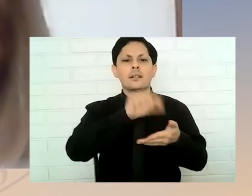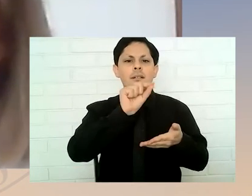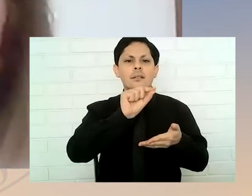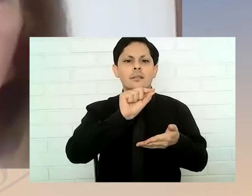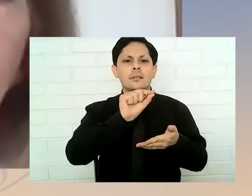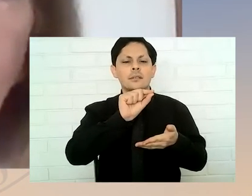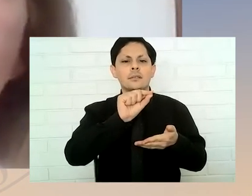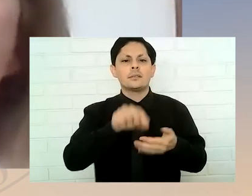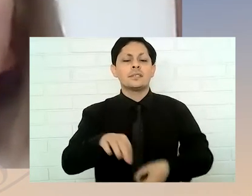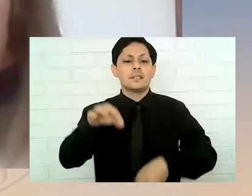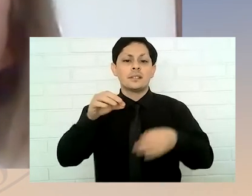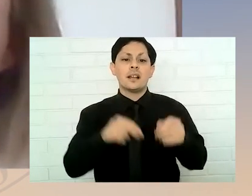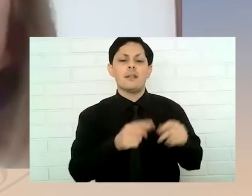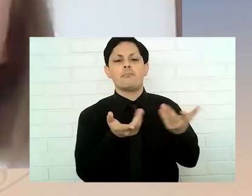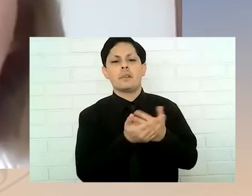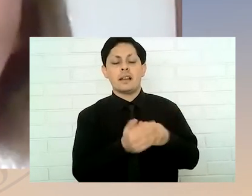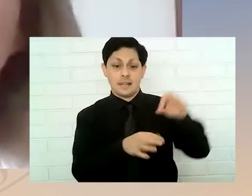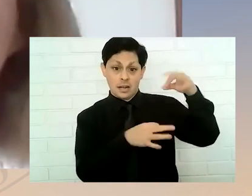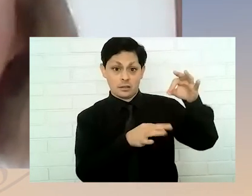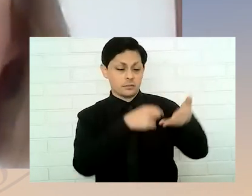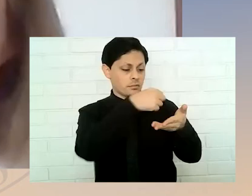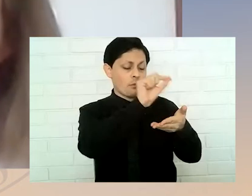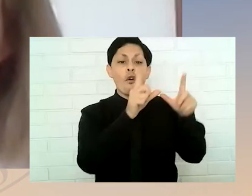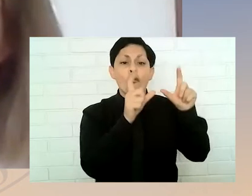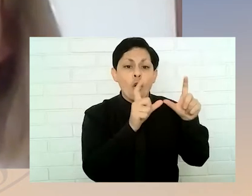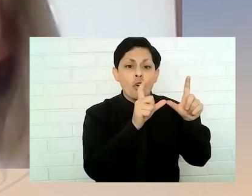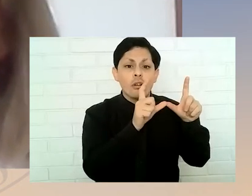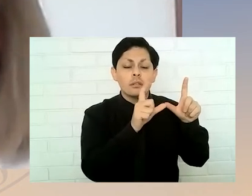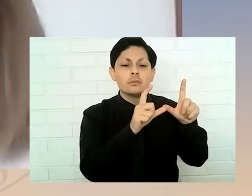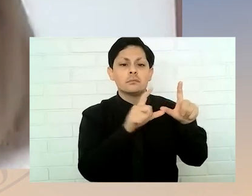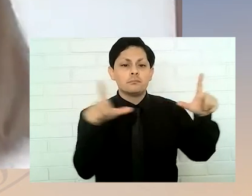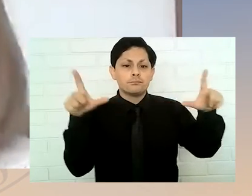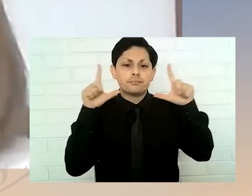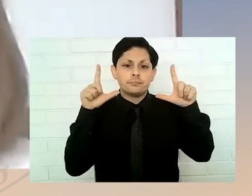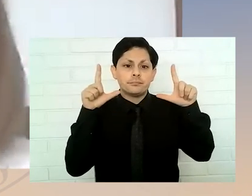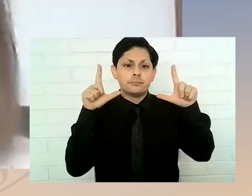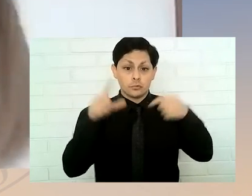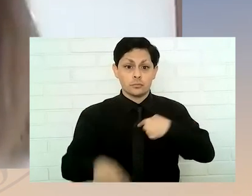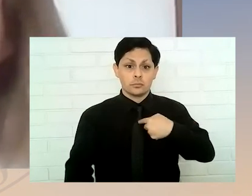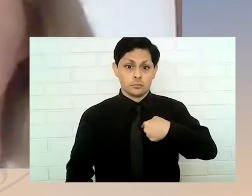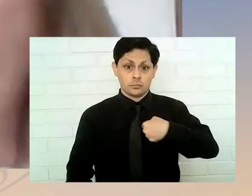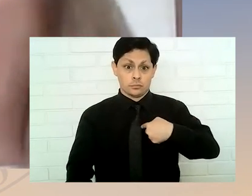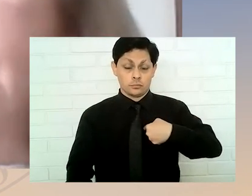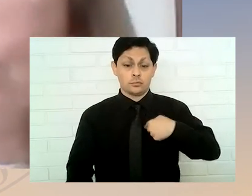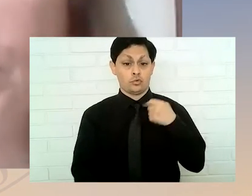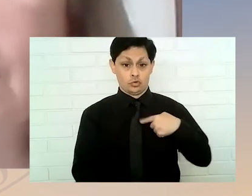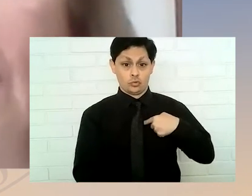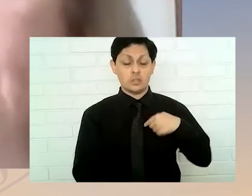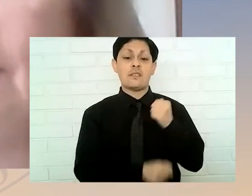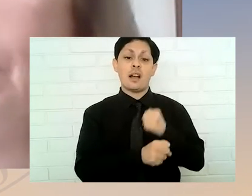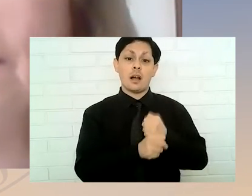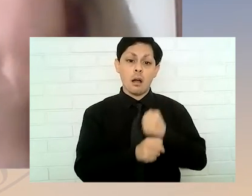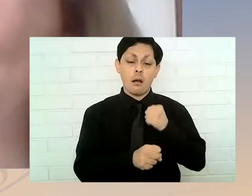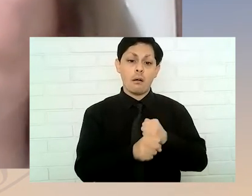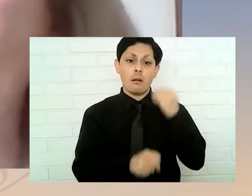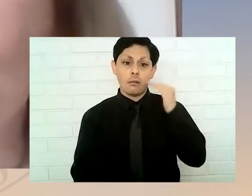foto, necesaria, por supuesto, pero es una foto, ¿ya? Y yo he trabajado con niños que se suponía